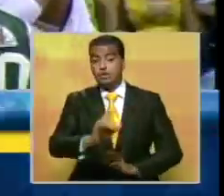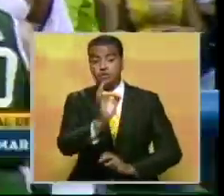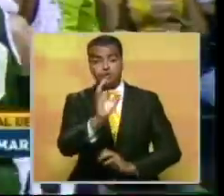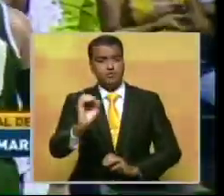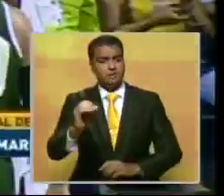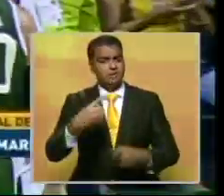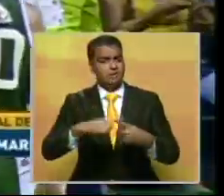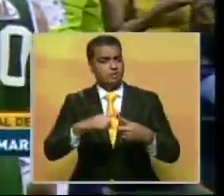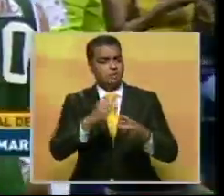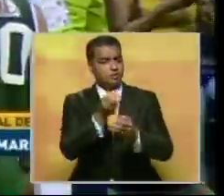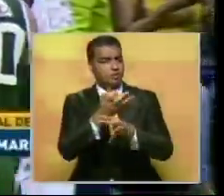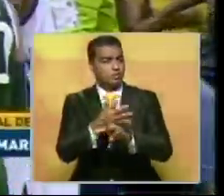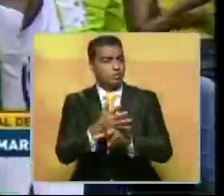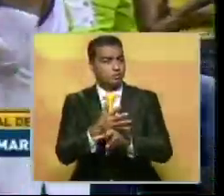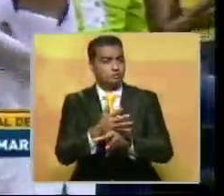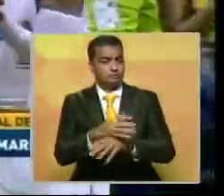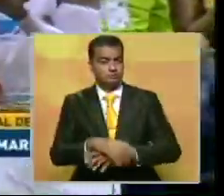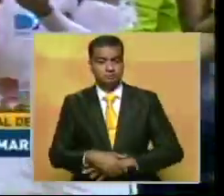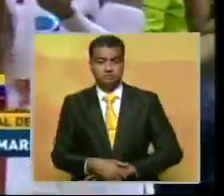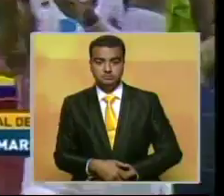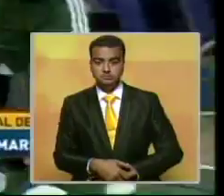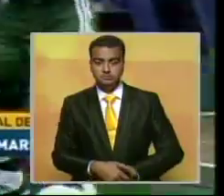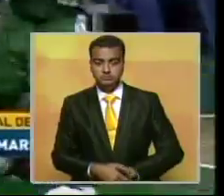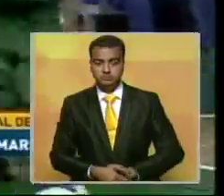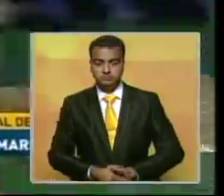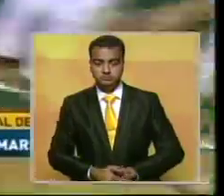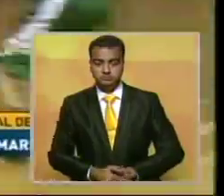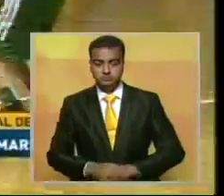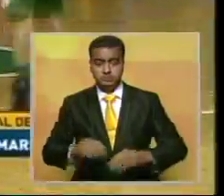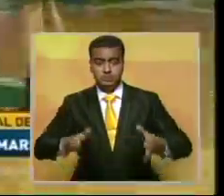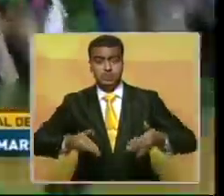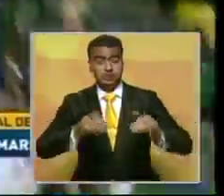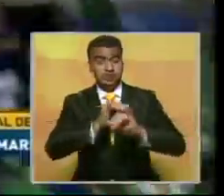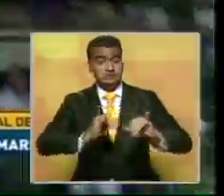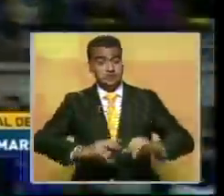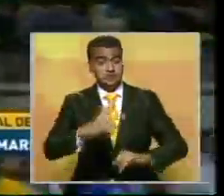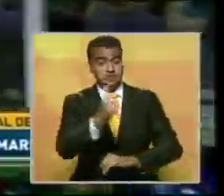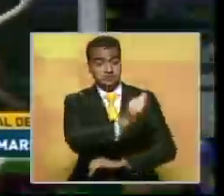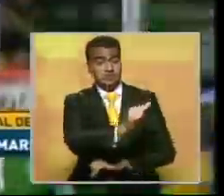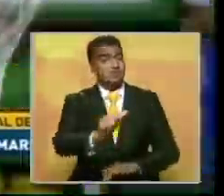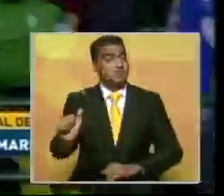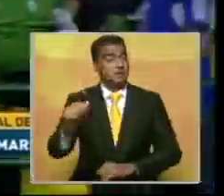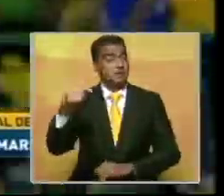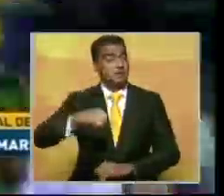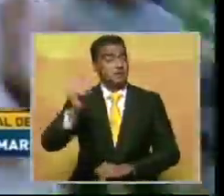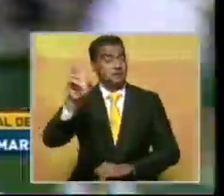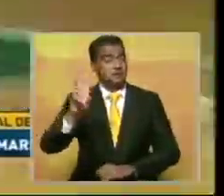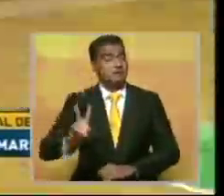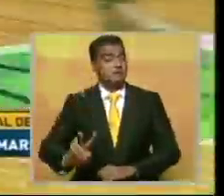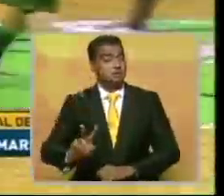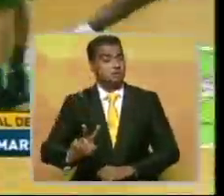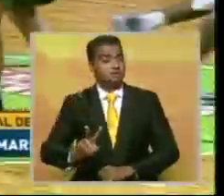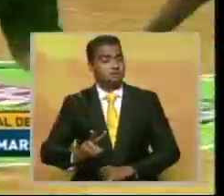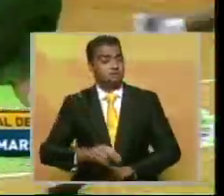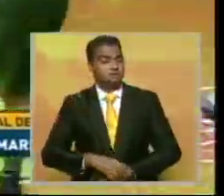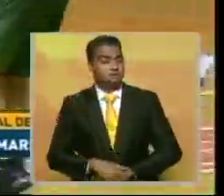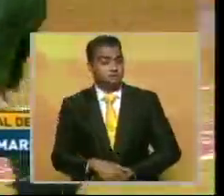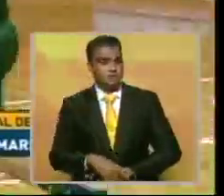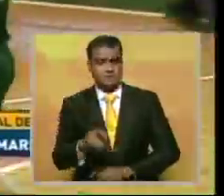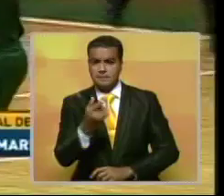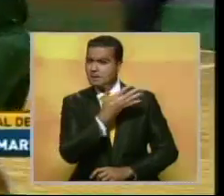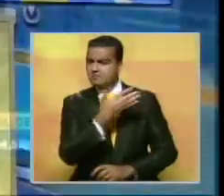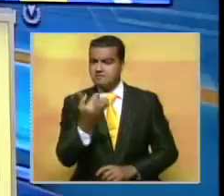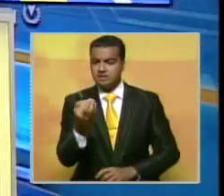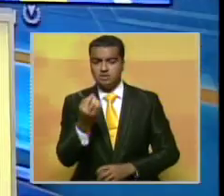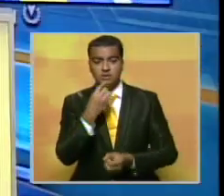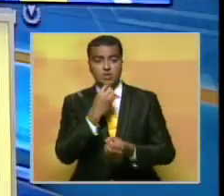103-93. En tanto, pues hoy arranca ya la tercera semana de acción en la Liga Profesional de Baloncesto. Será un gran duelo sin duda el